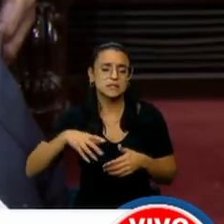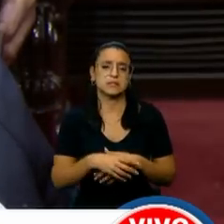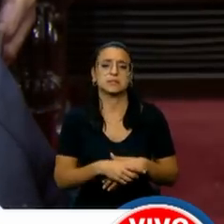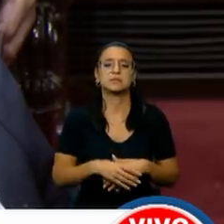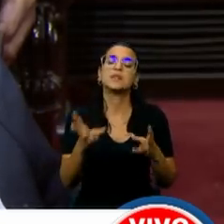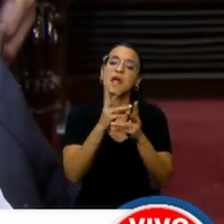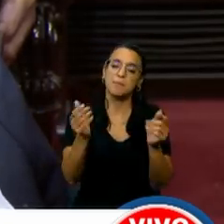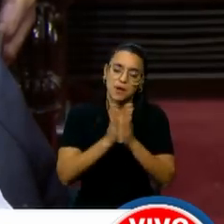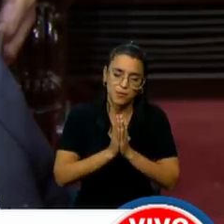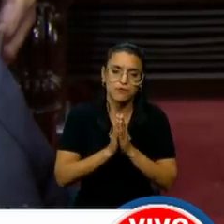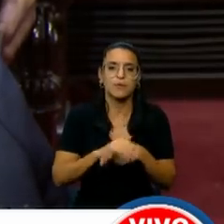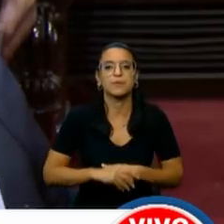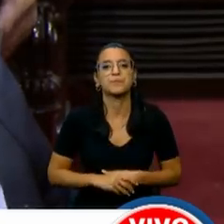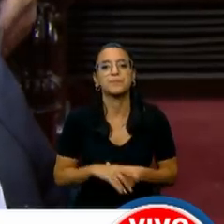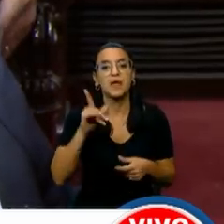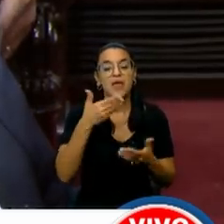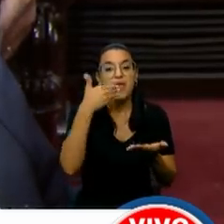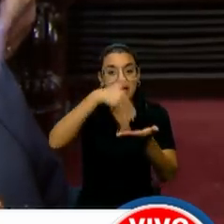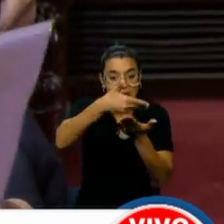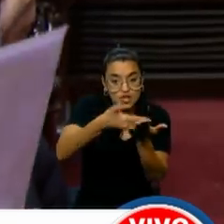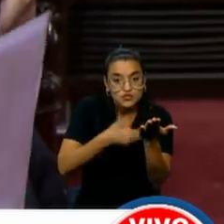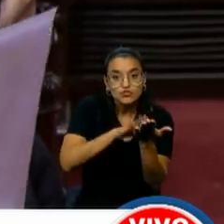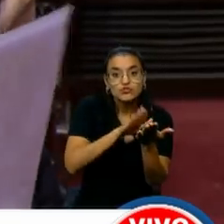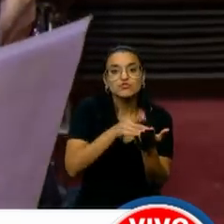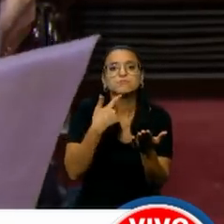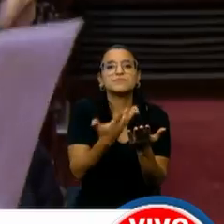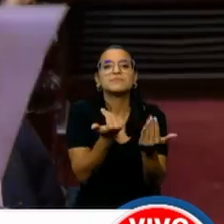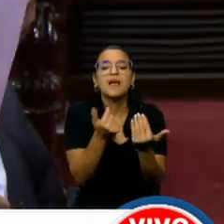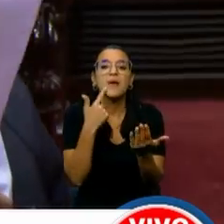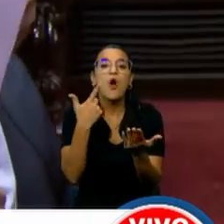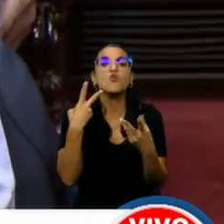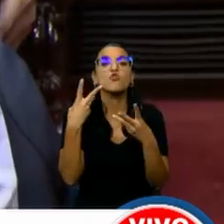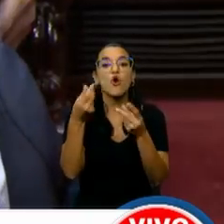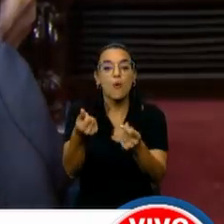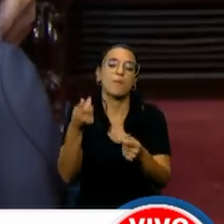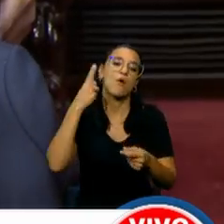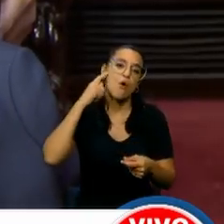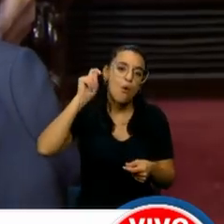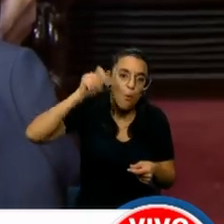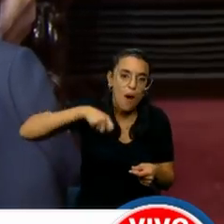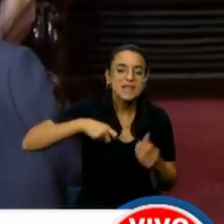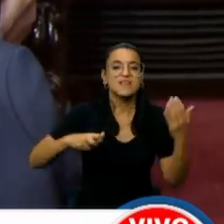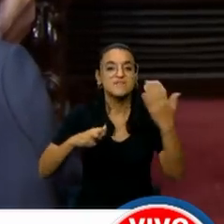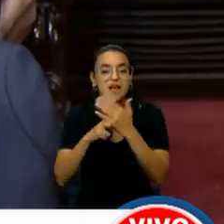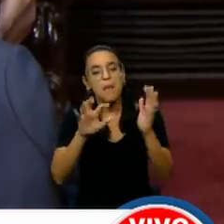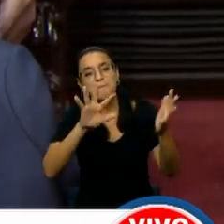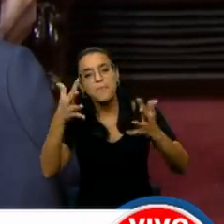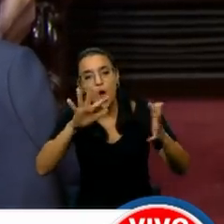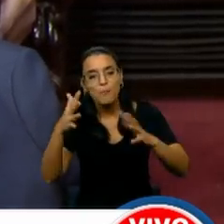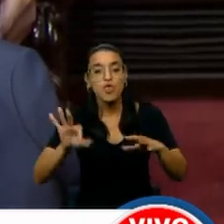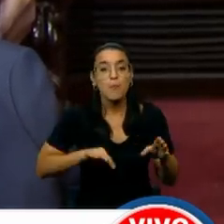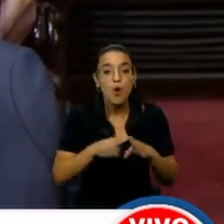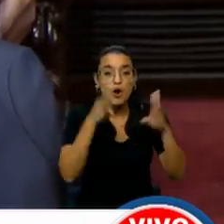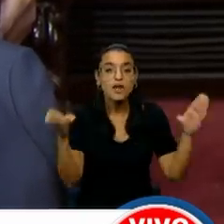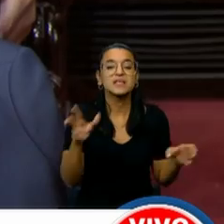termina el bueno de las declaraciones juradas a que que compran jueces digitales en promedio por año